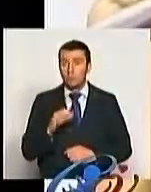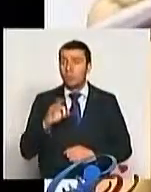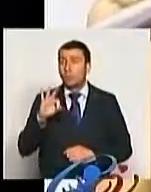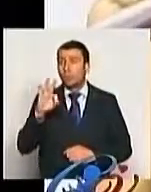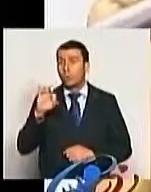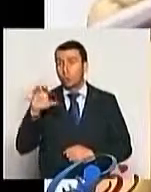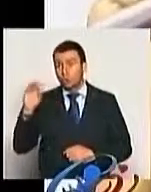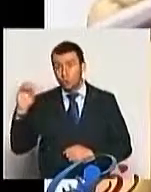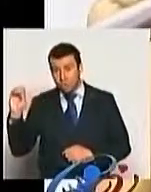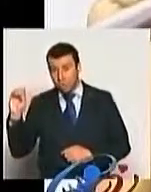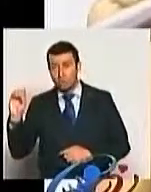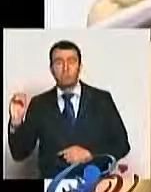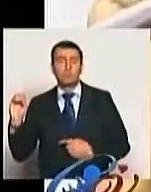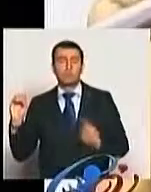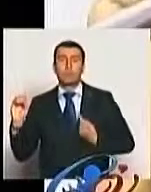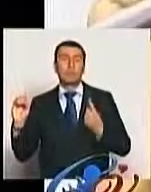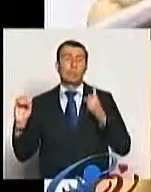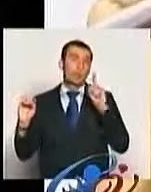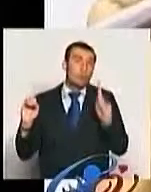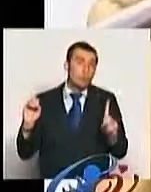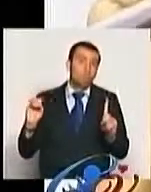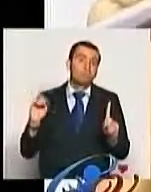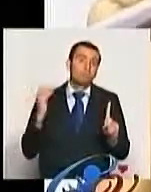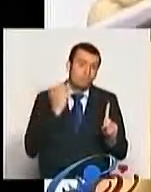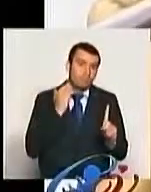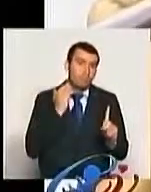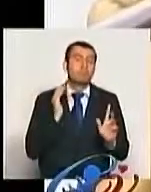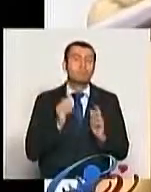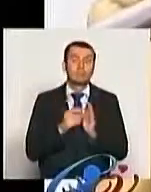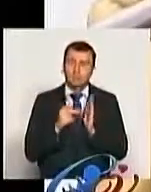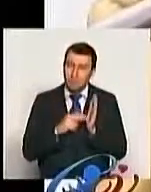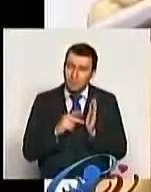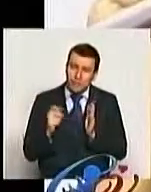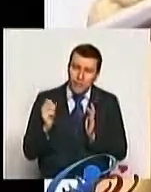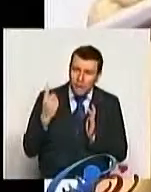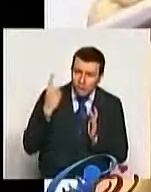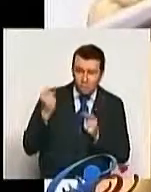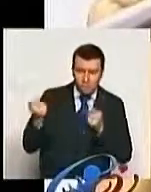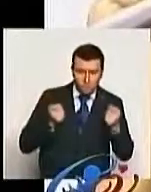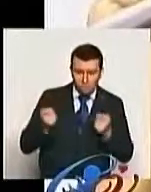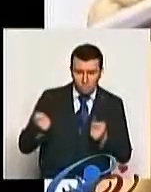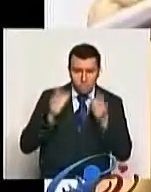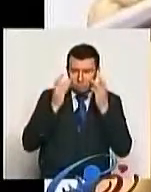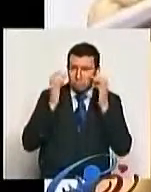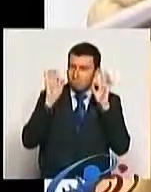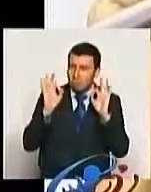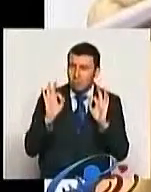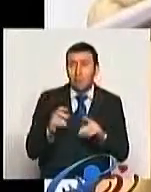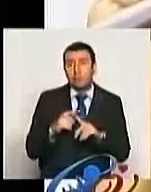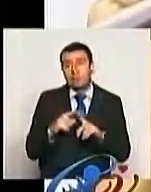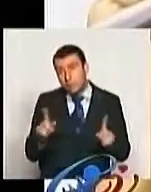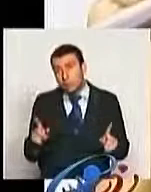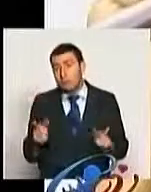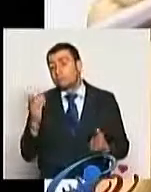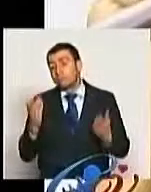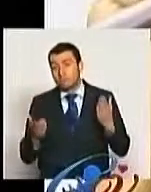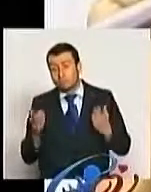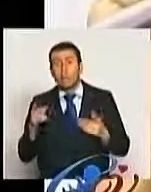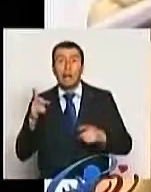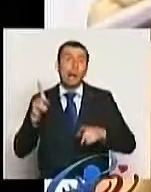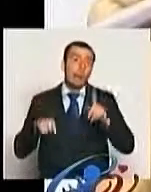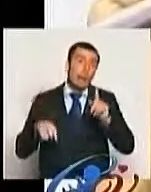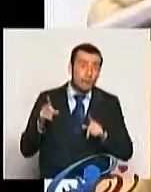800 ligaduras en promedio. O sea que es un procedimiento altamente efectivo, pero sí se ve uno que otro